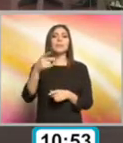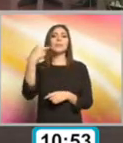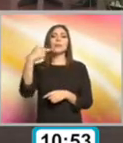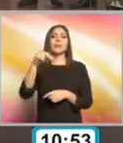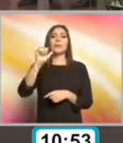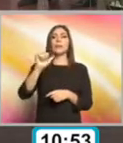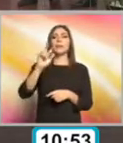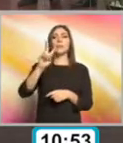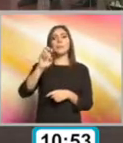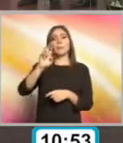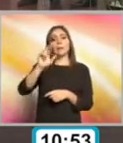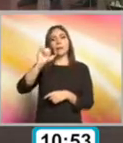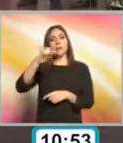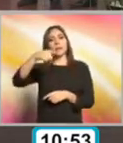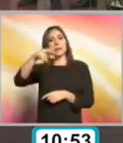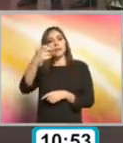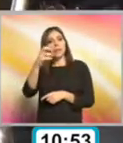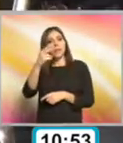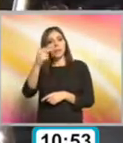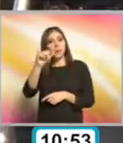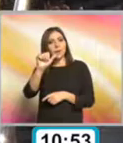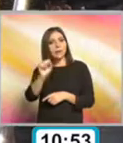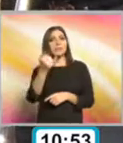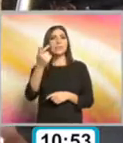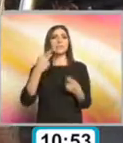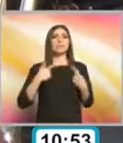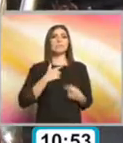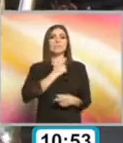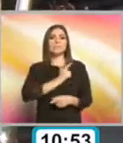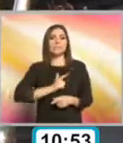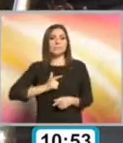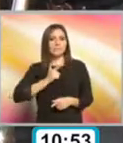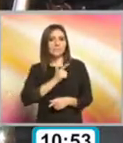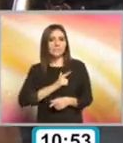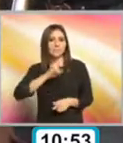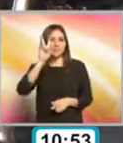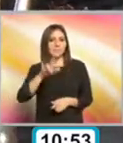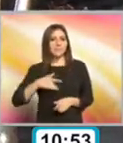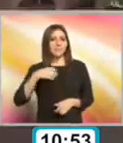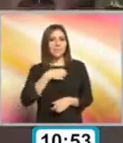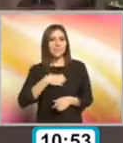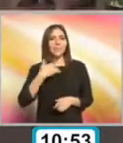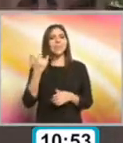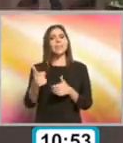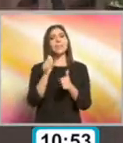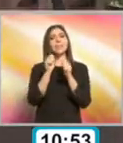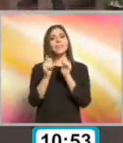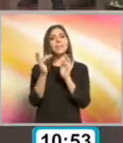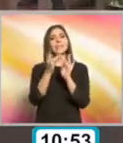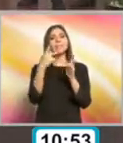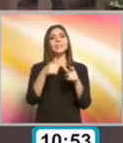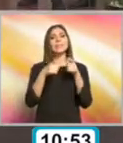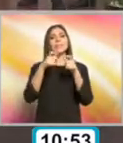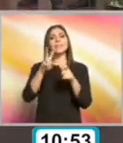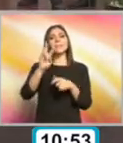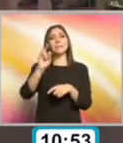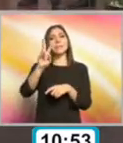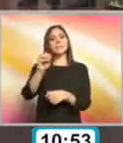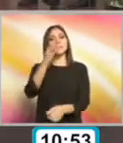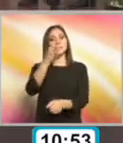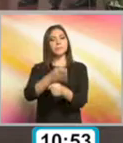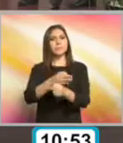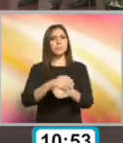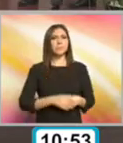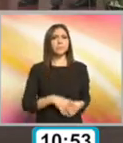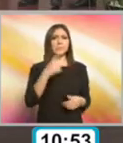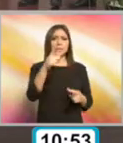Y bueno, bien contentos con la respuesta del público, con la respuesta y los comentarios de este disco en vivo. Que hay que platicar, este material ya